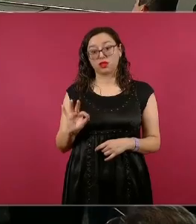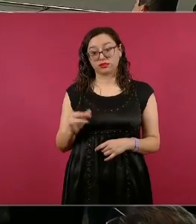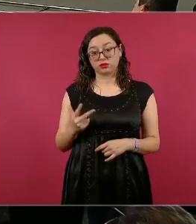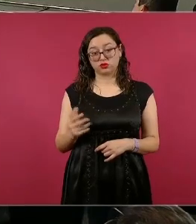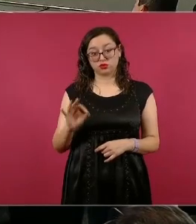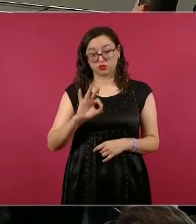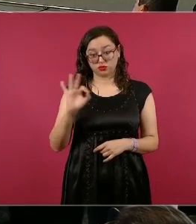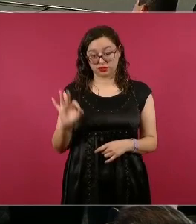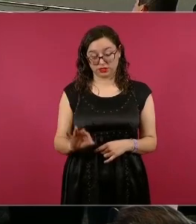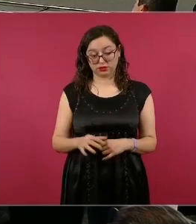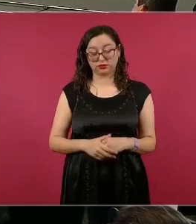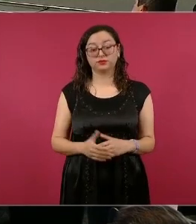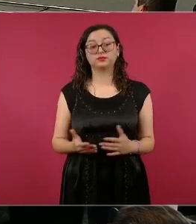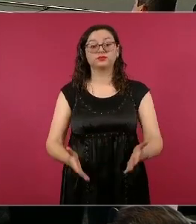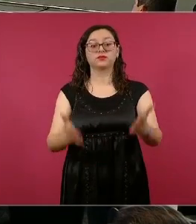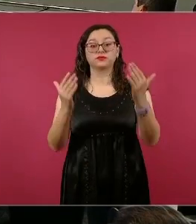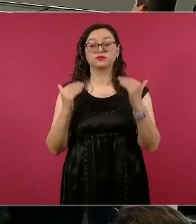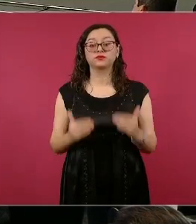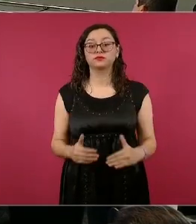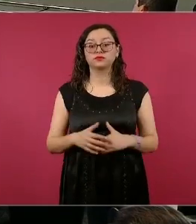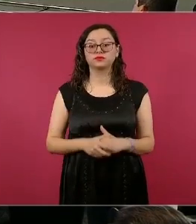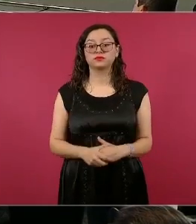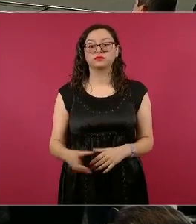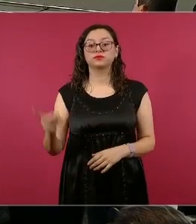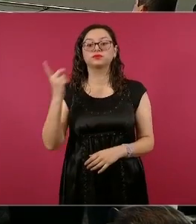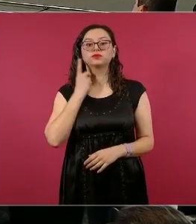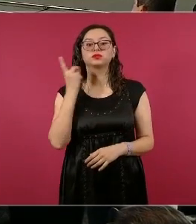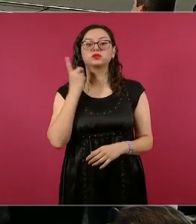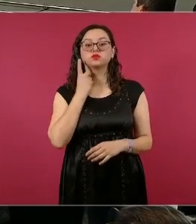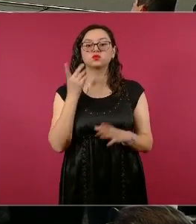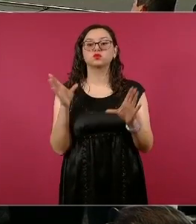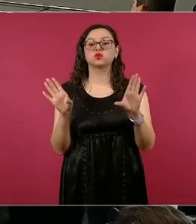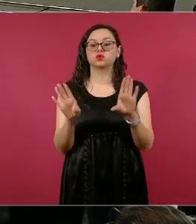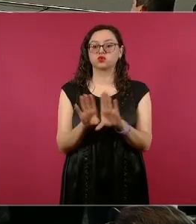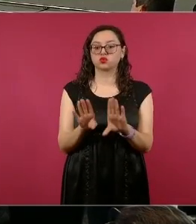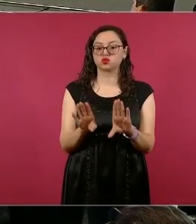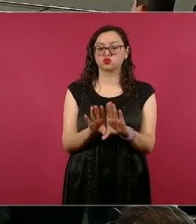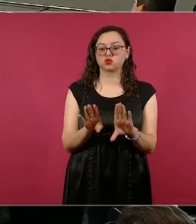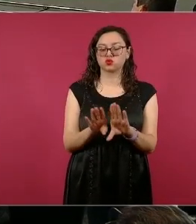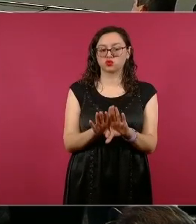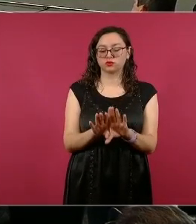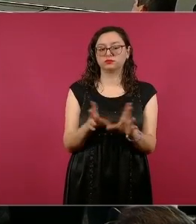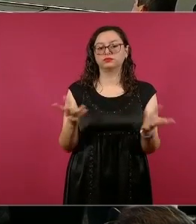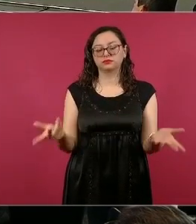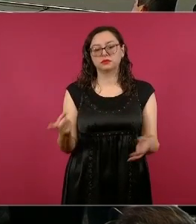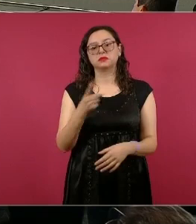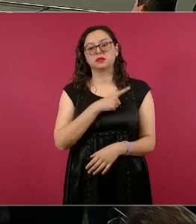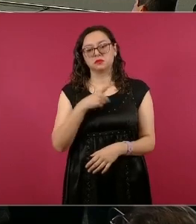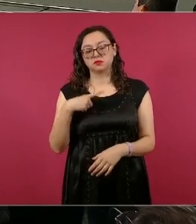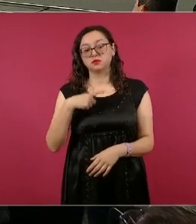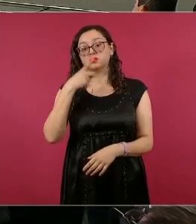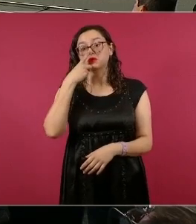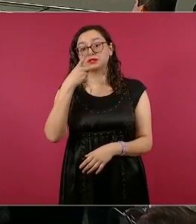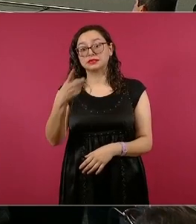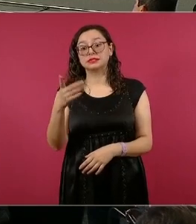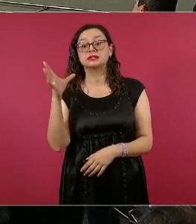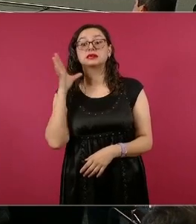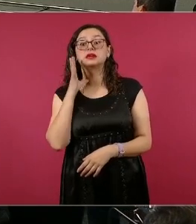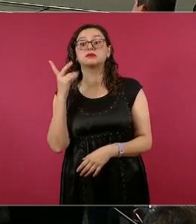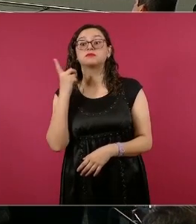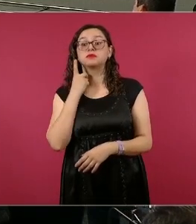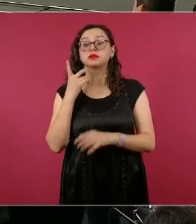está más el mapa de diputados. Hay que recordar que si bien la Cámara de Diputados se integra